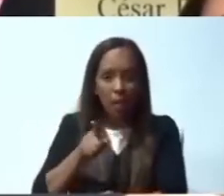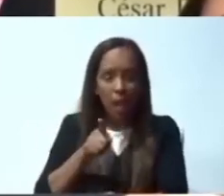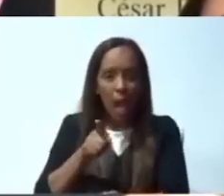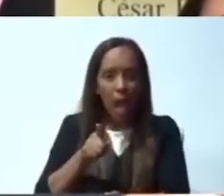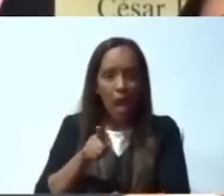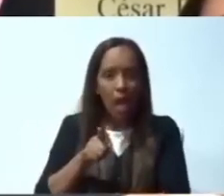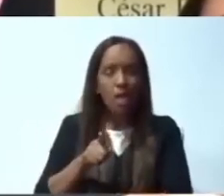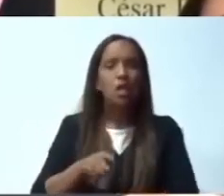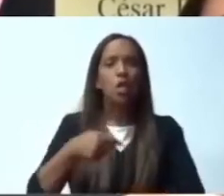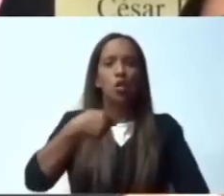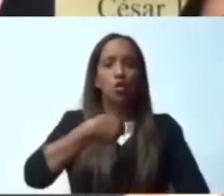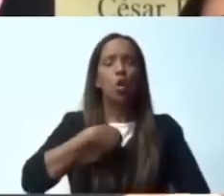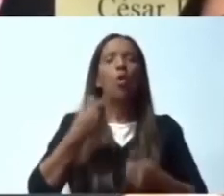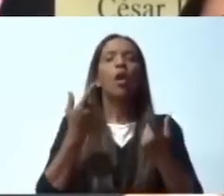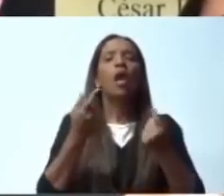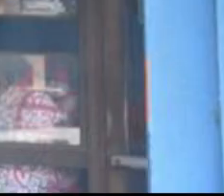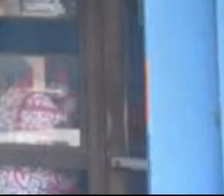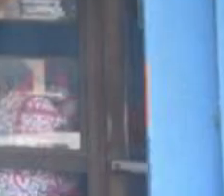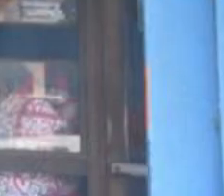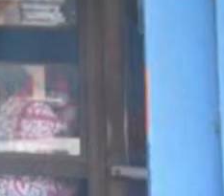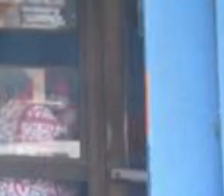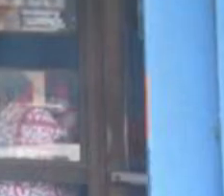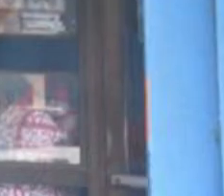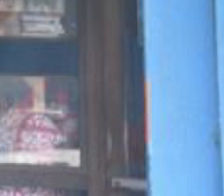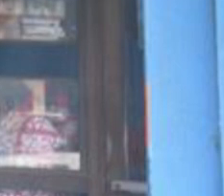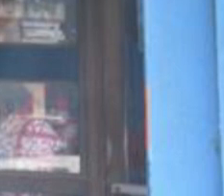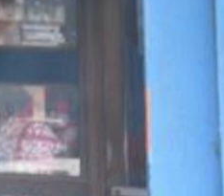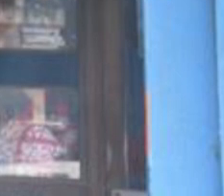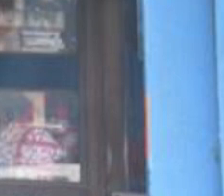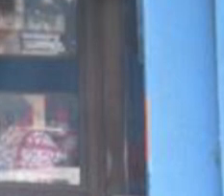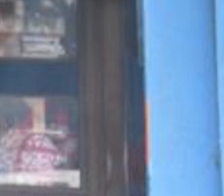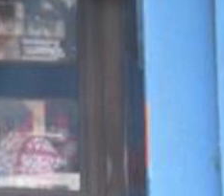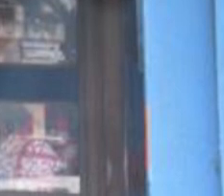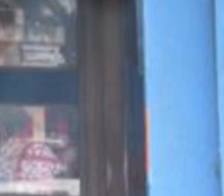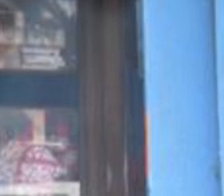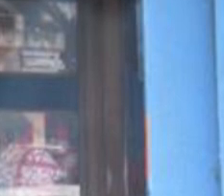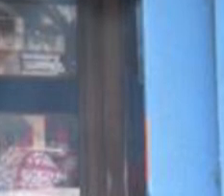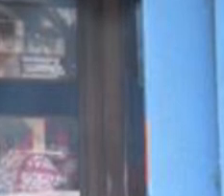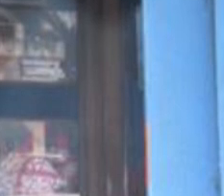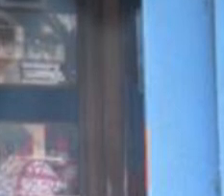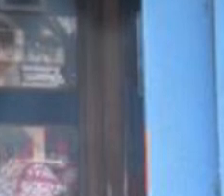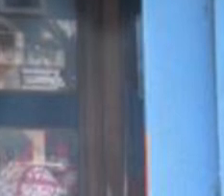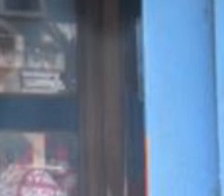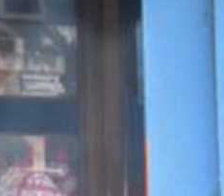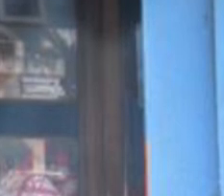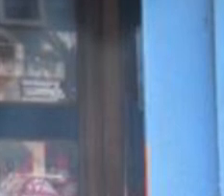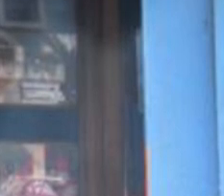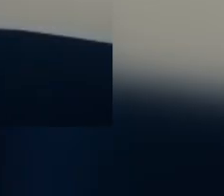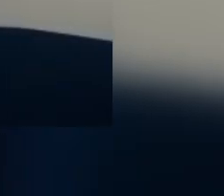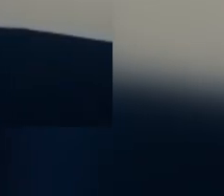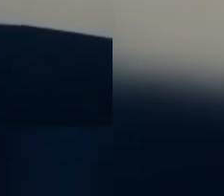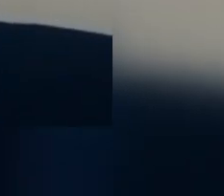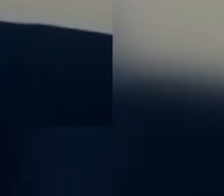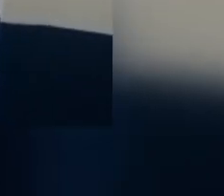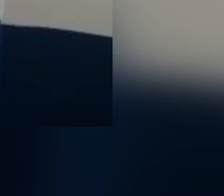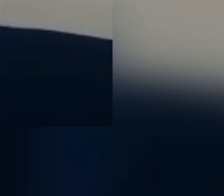y renuncio a mi condición de diputado. Dijo que tenía más de 30 años de trabajo en el sector de bancas de apuesta y 7